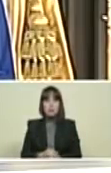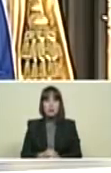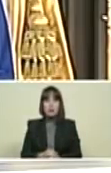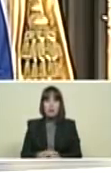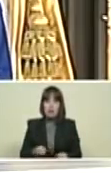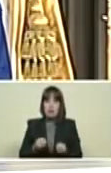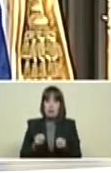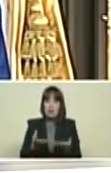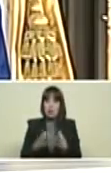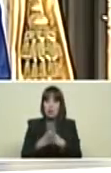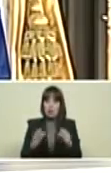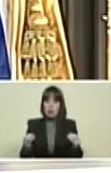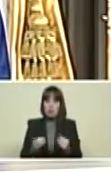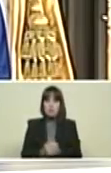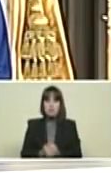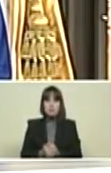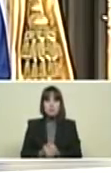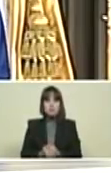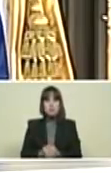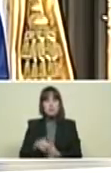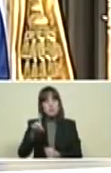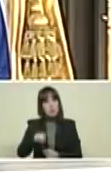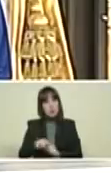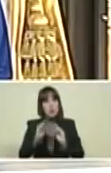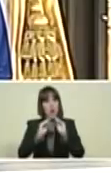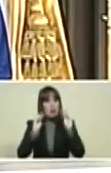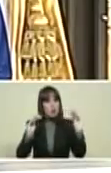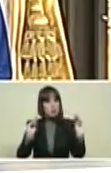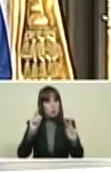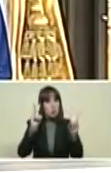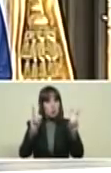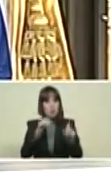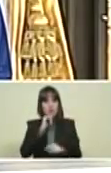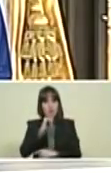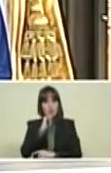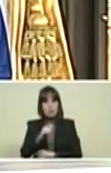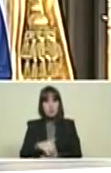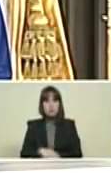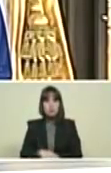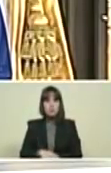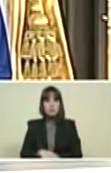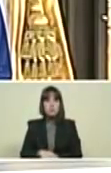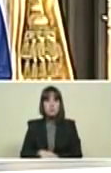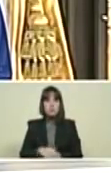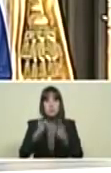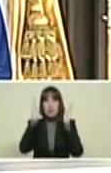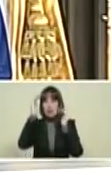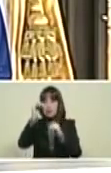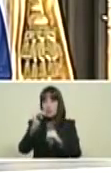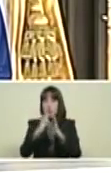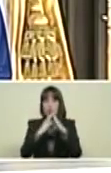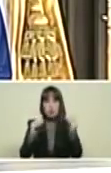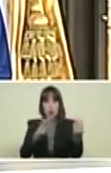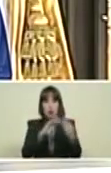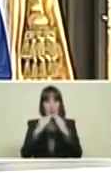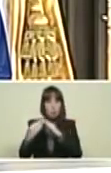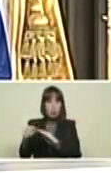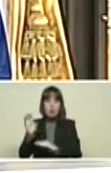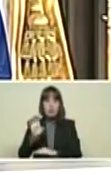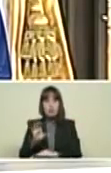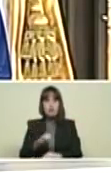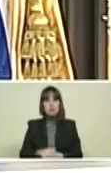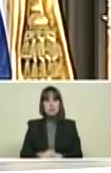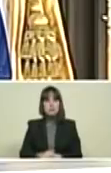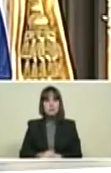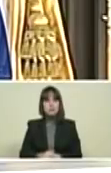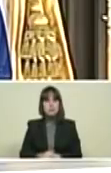garantizando. Muy importante. Igualmente anuncio la creación, atención comunas del país,